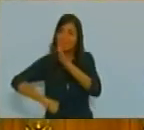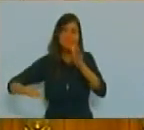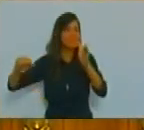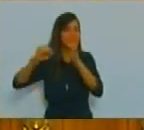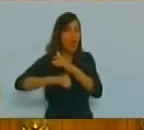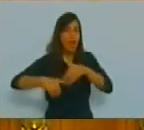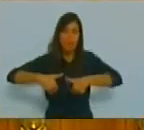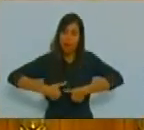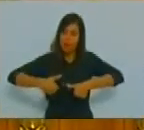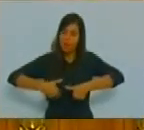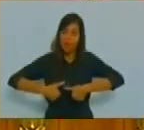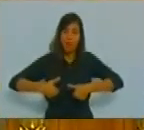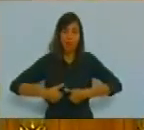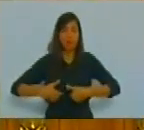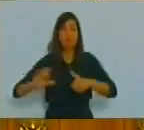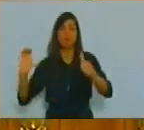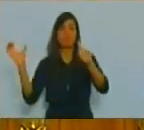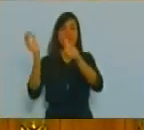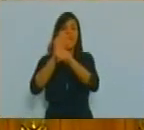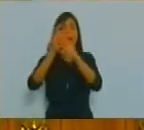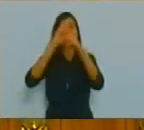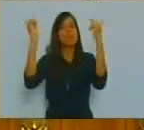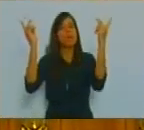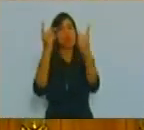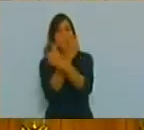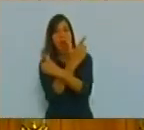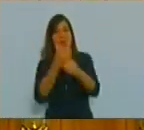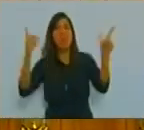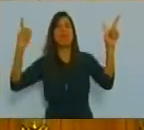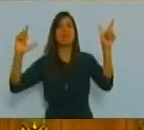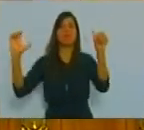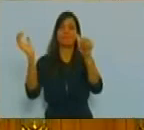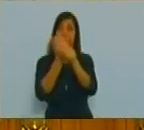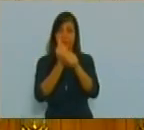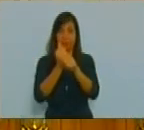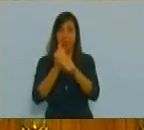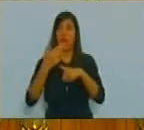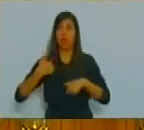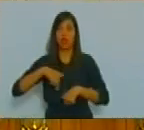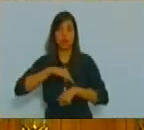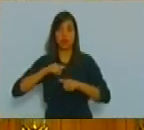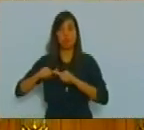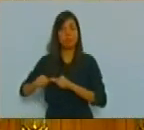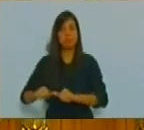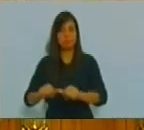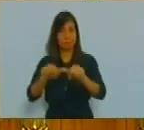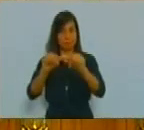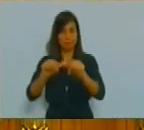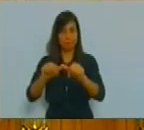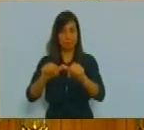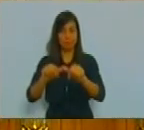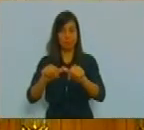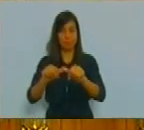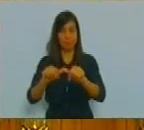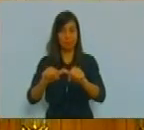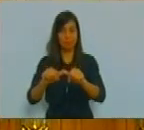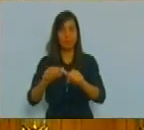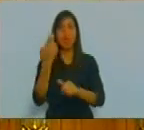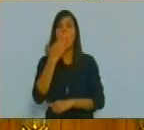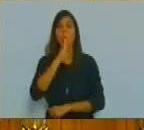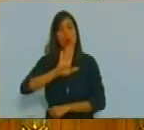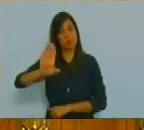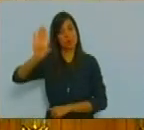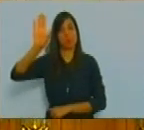que ha conquistado sus principales logros su libertad su independencia y la mantendremos no me queda más que comprometernos